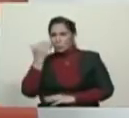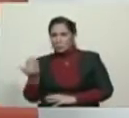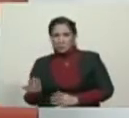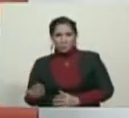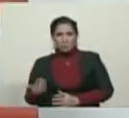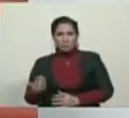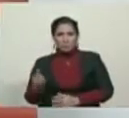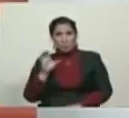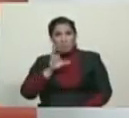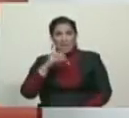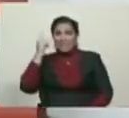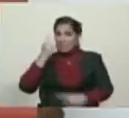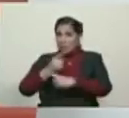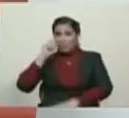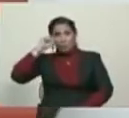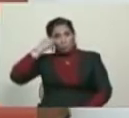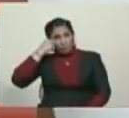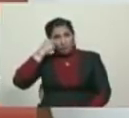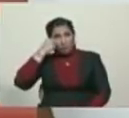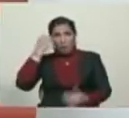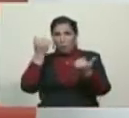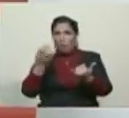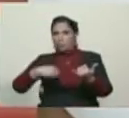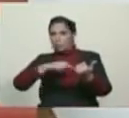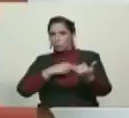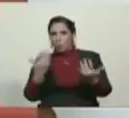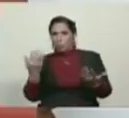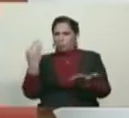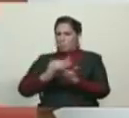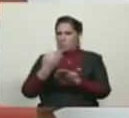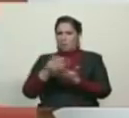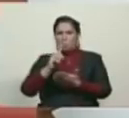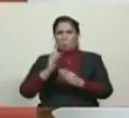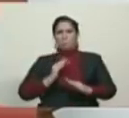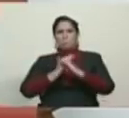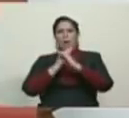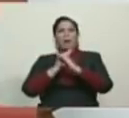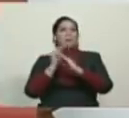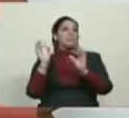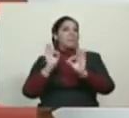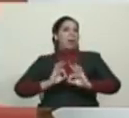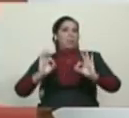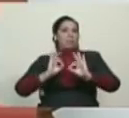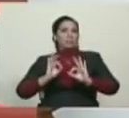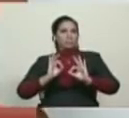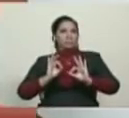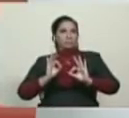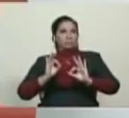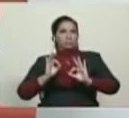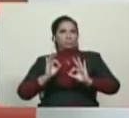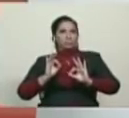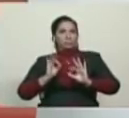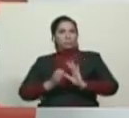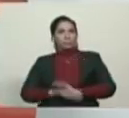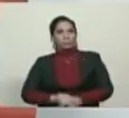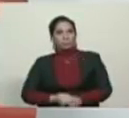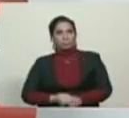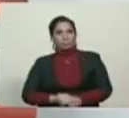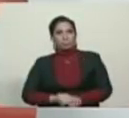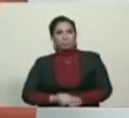Este país debe recordarlo. Ahora, eso a nosotros en verdad no nos paraliza para nada. No nos paraliza para nada.